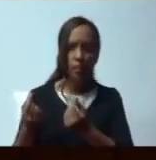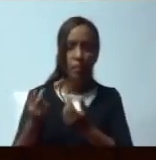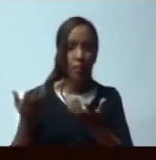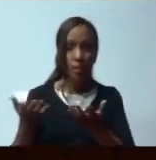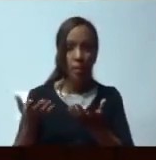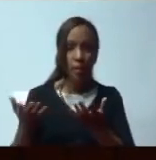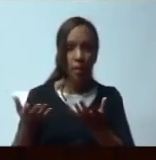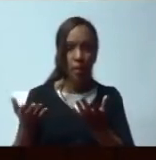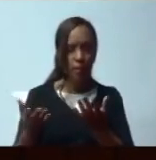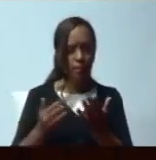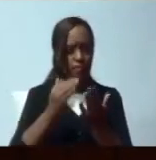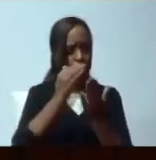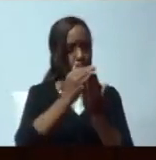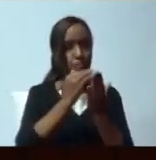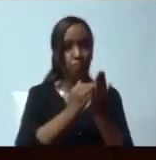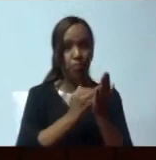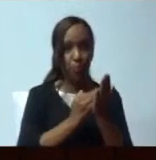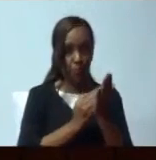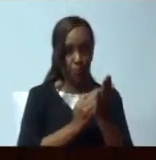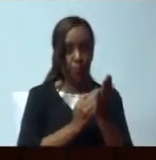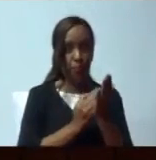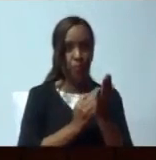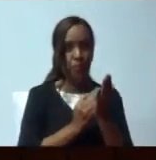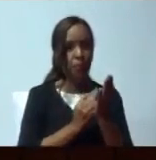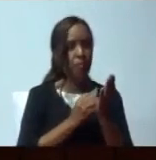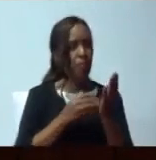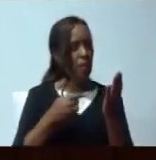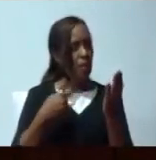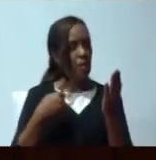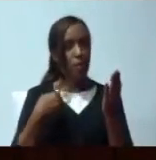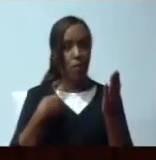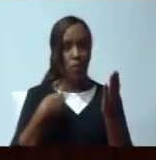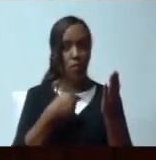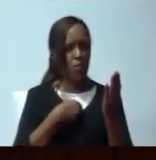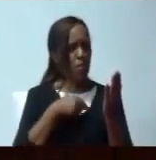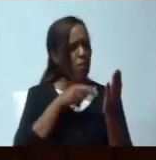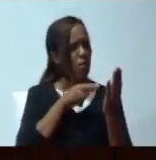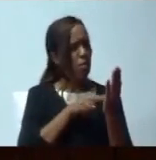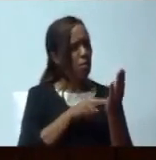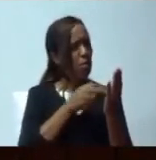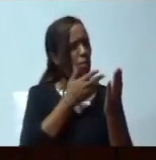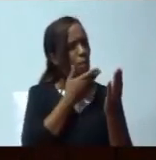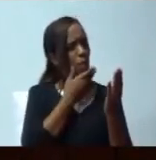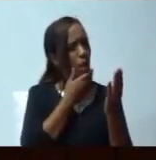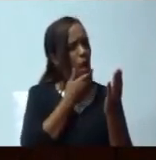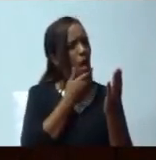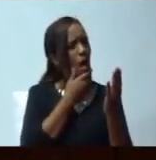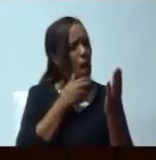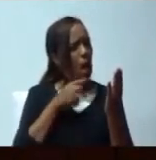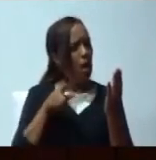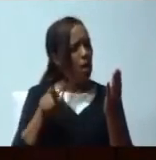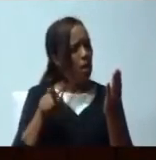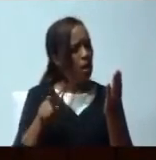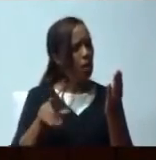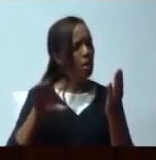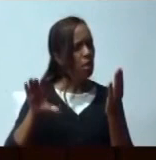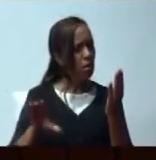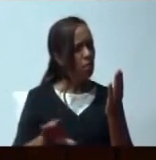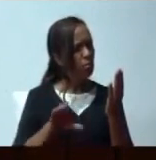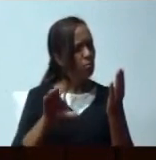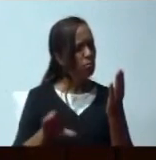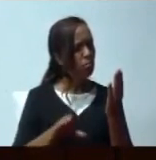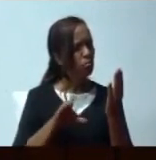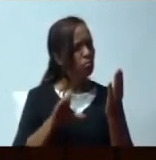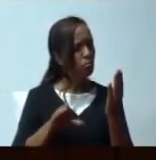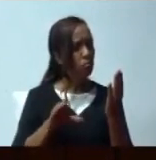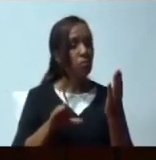ni se consultó a la persona a la que se solicitó, a la que se entregó ese perfil y mucho menos tenía conocimiento